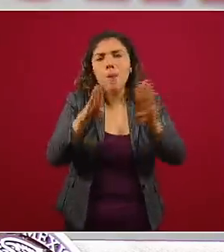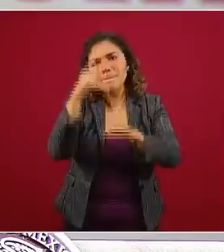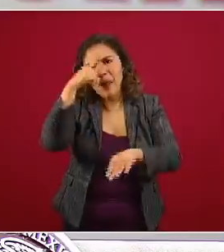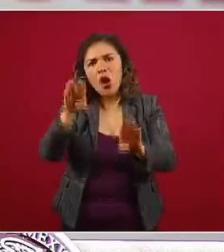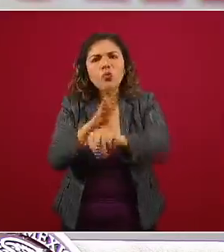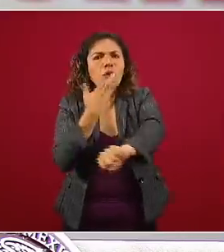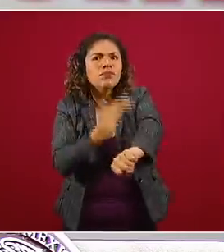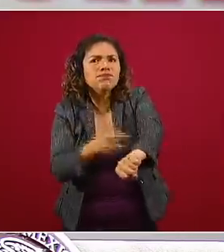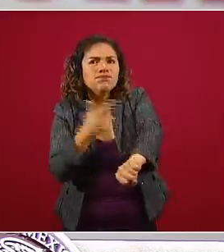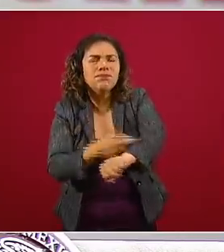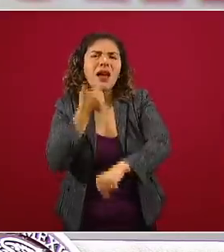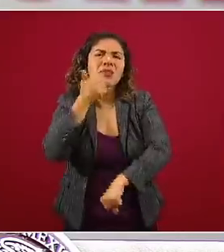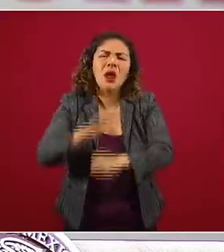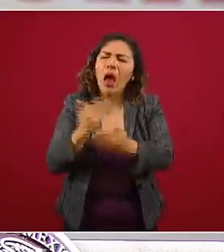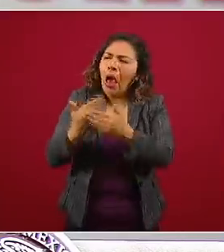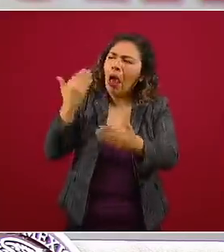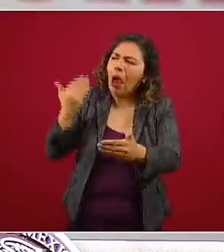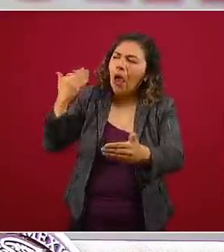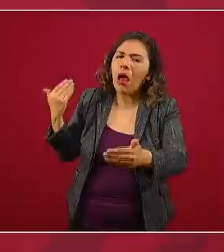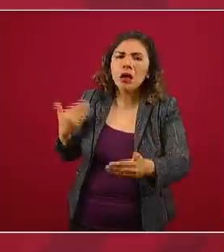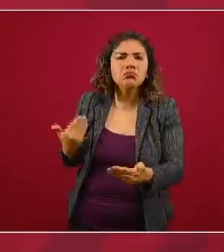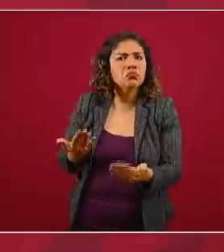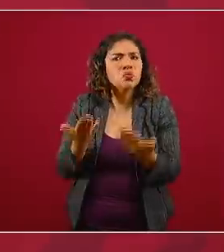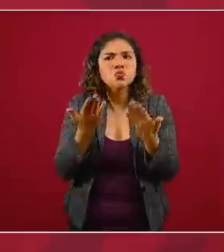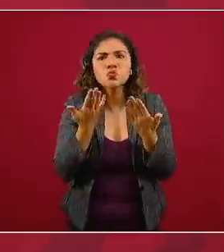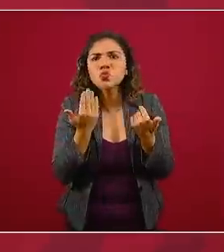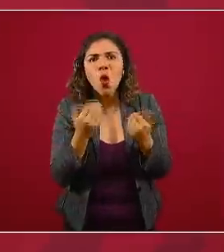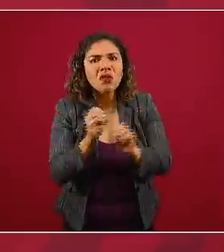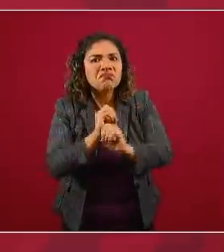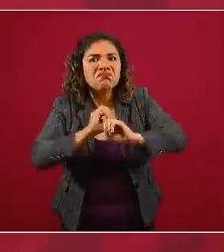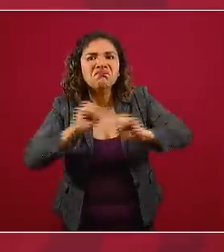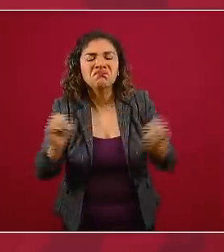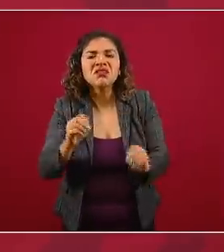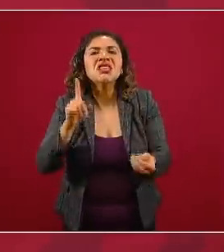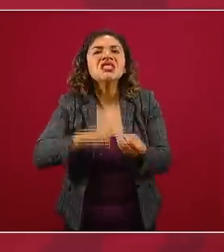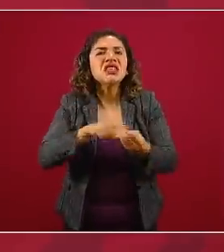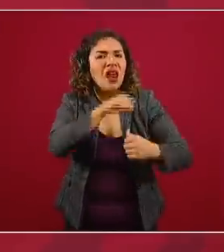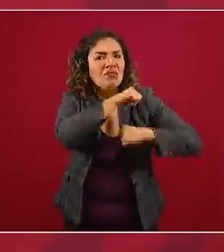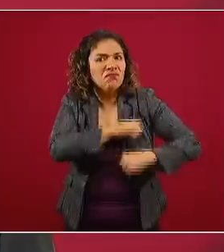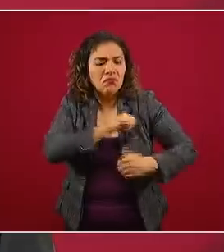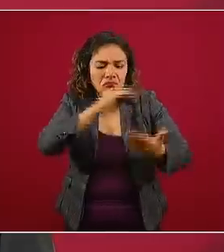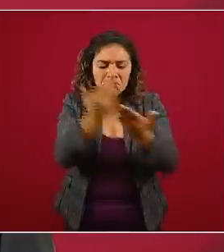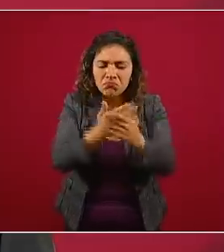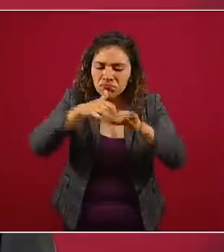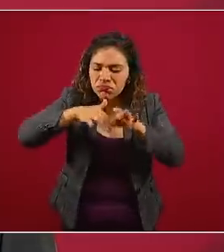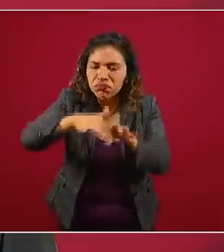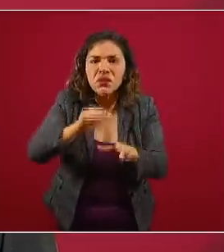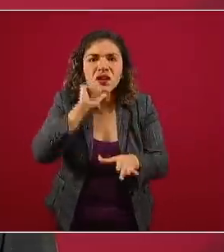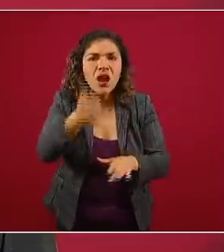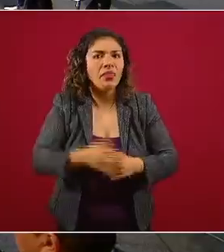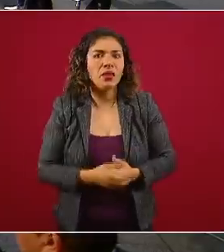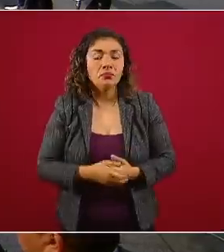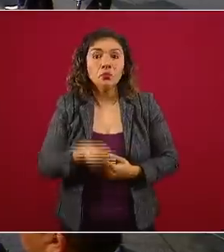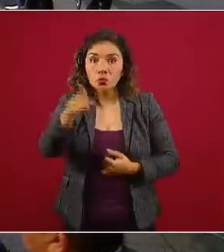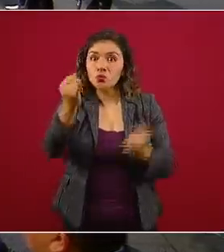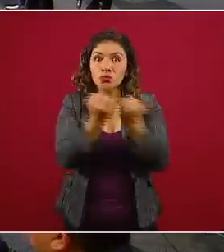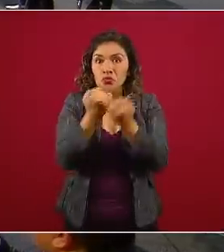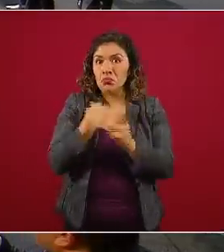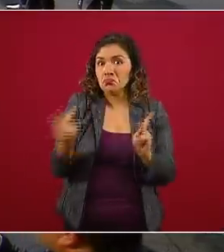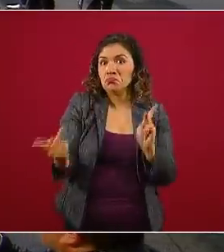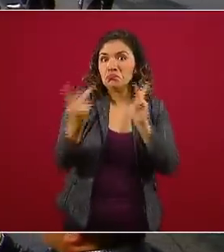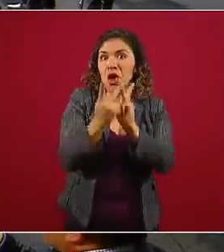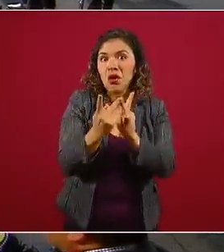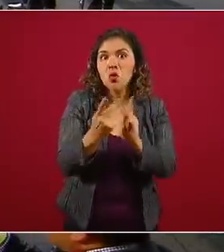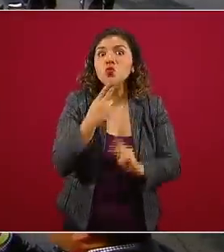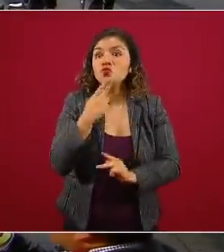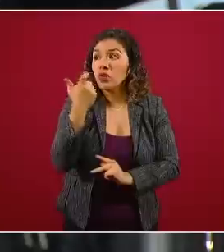en administraciones previas y no se encuentran los correspondientes archivos tanto con le consta entonces que se haya usado es